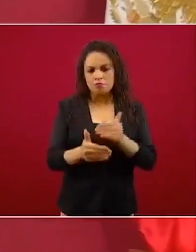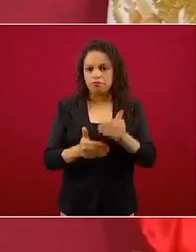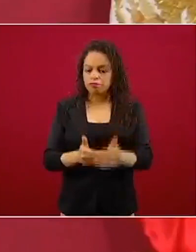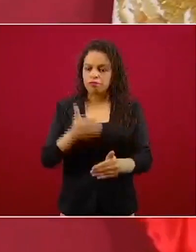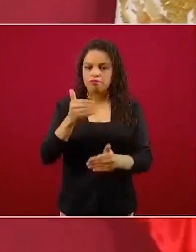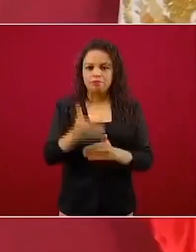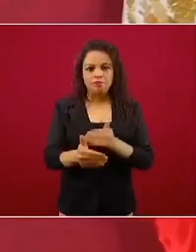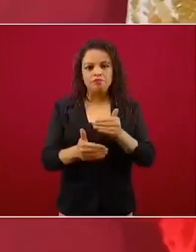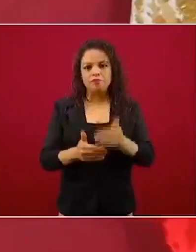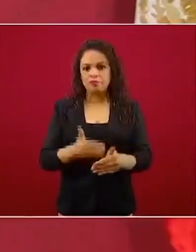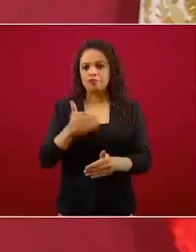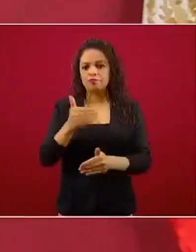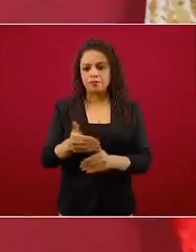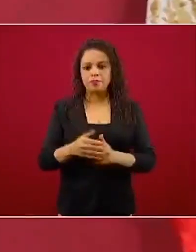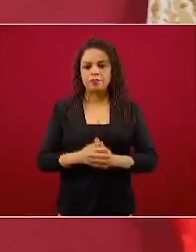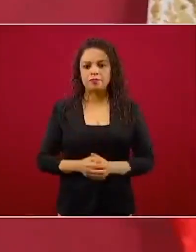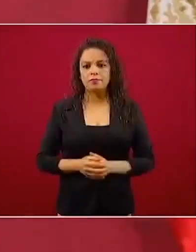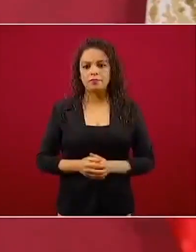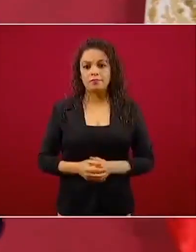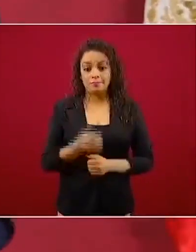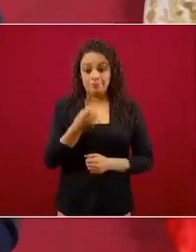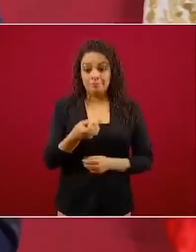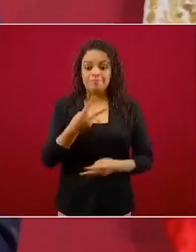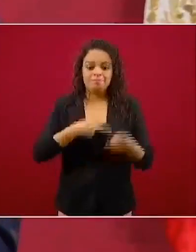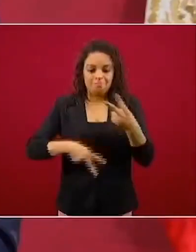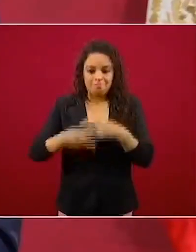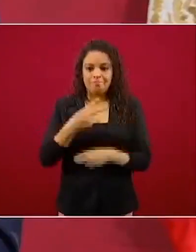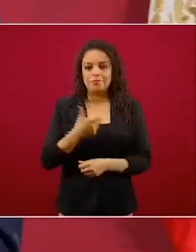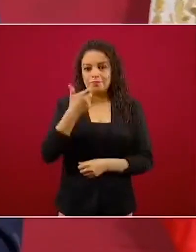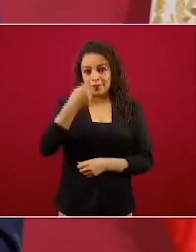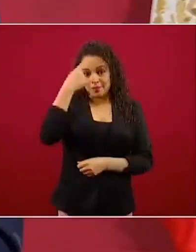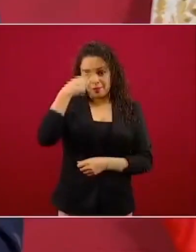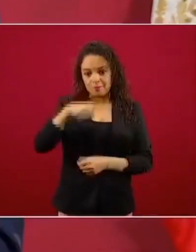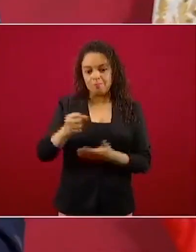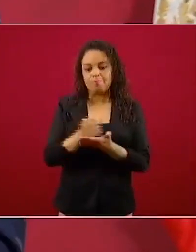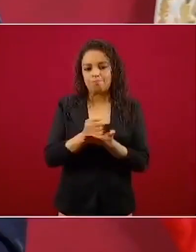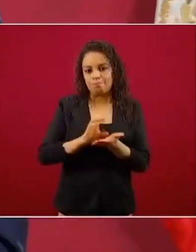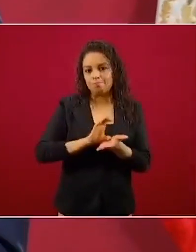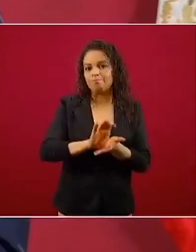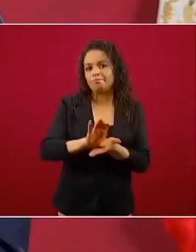De ahí sale el dinero para los créditos.